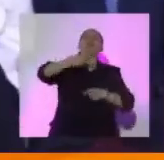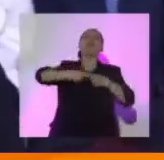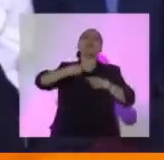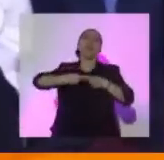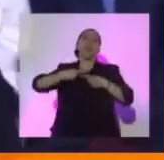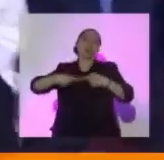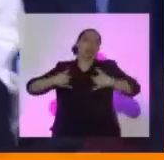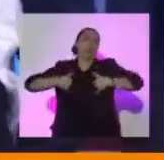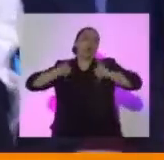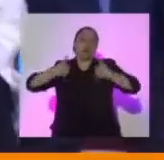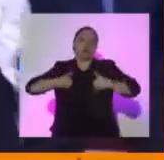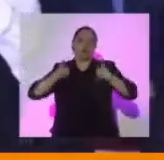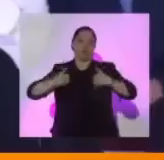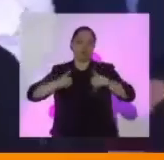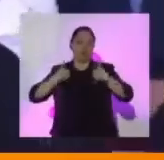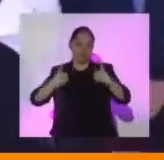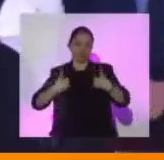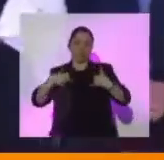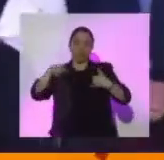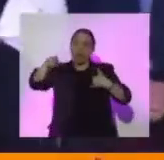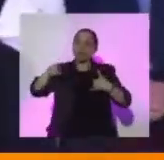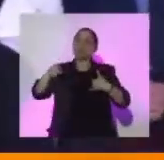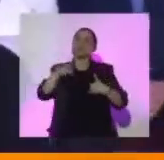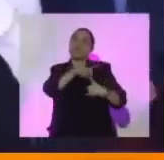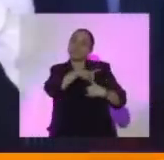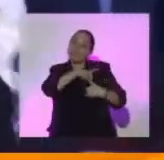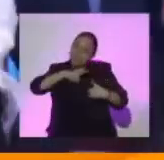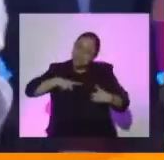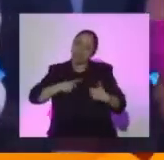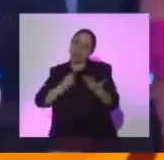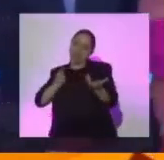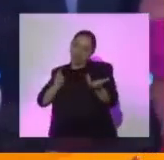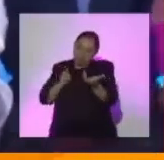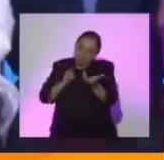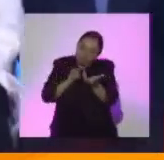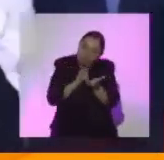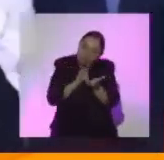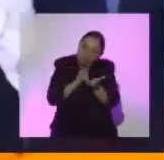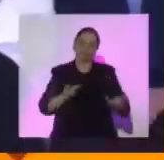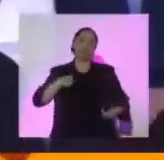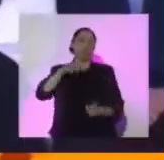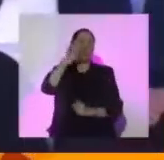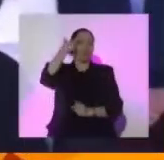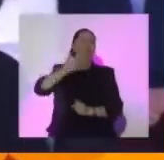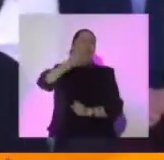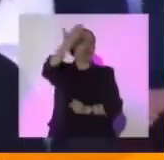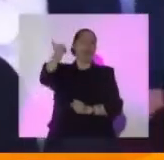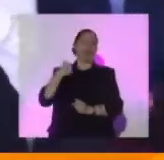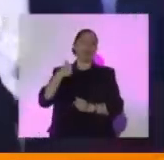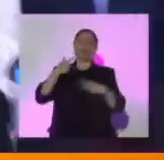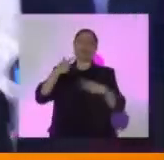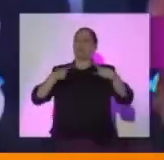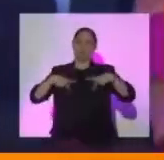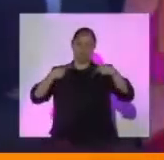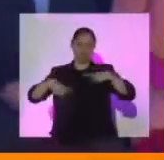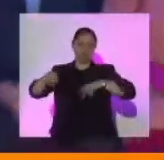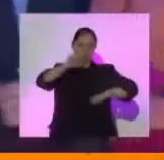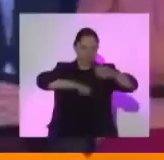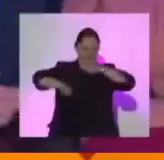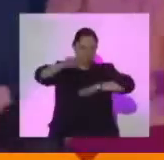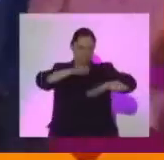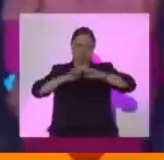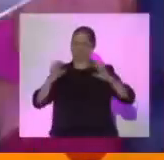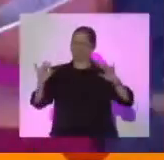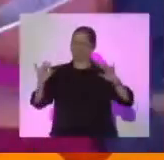perder con dignidad Entonces yo yo sí tengo varias dudas de cómo está eso de querer perder porque sí Silvano